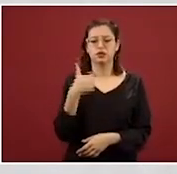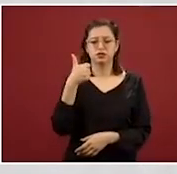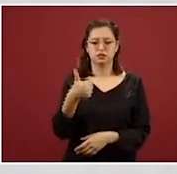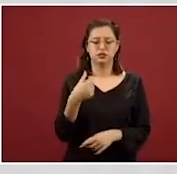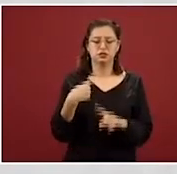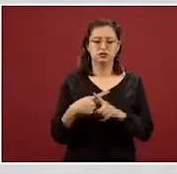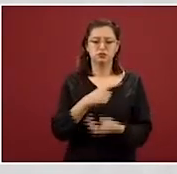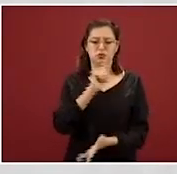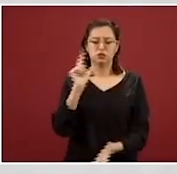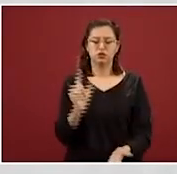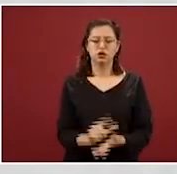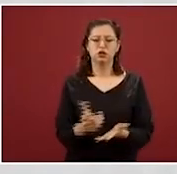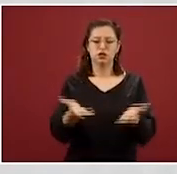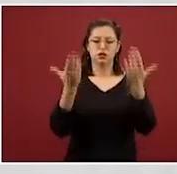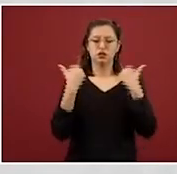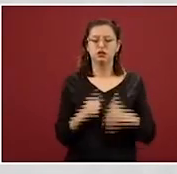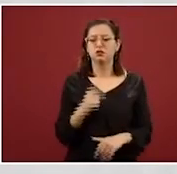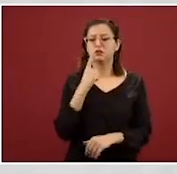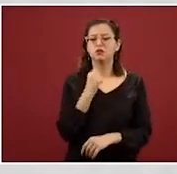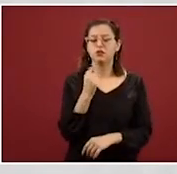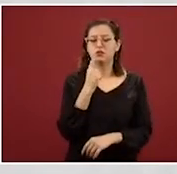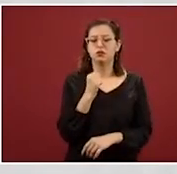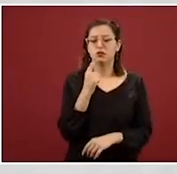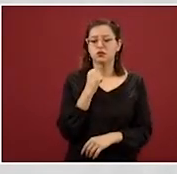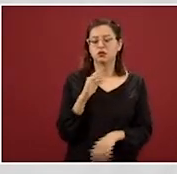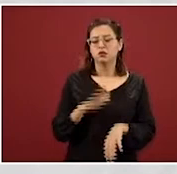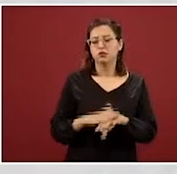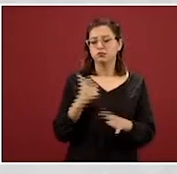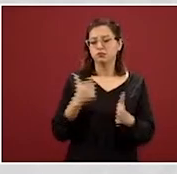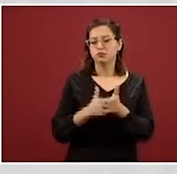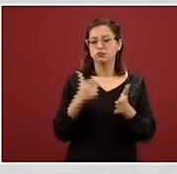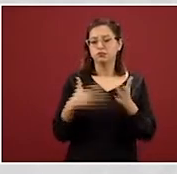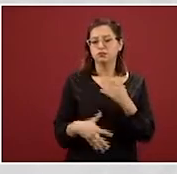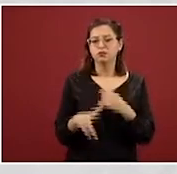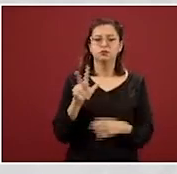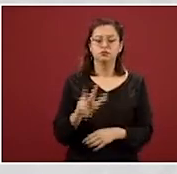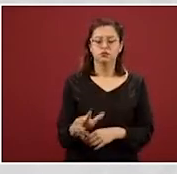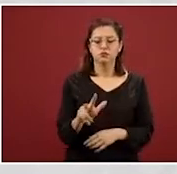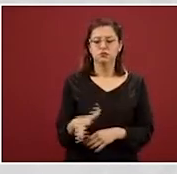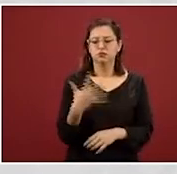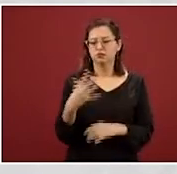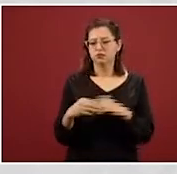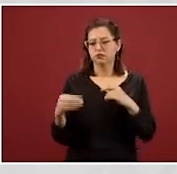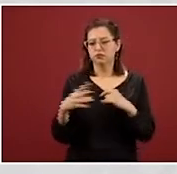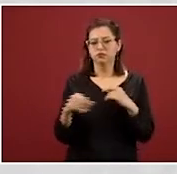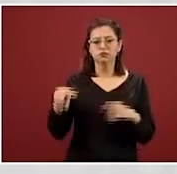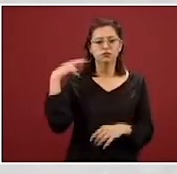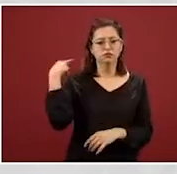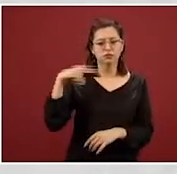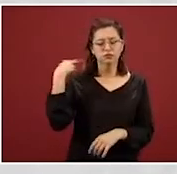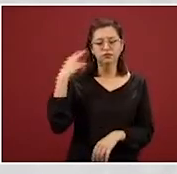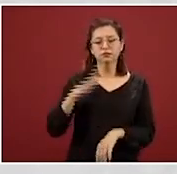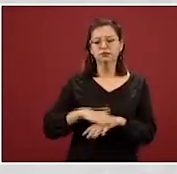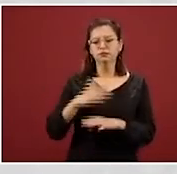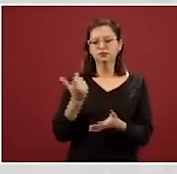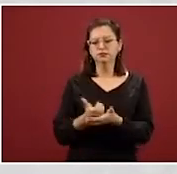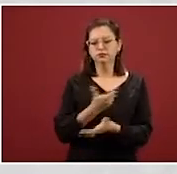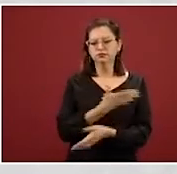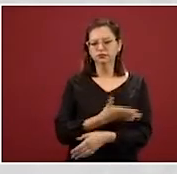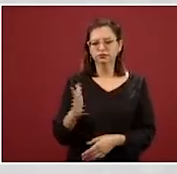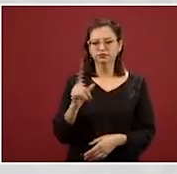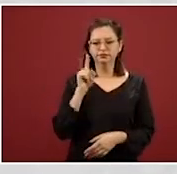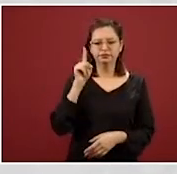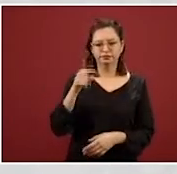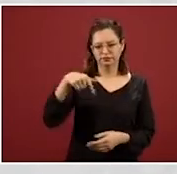20 pesos con 96 centavos por litro. Para el combustible premium, el más bajo 18 pesos con 5 centavos en Veracruz, el más caro en